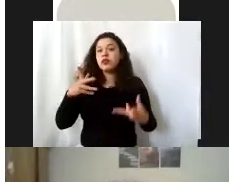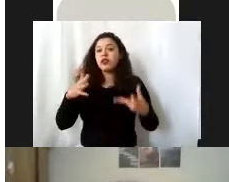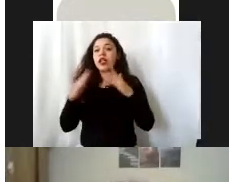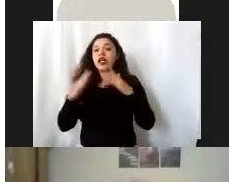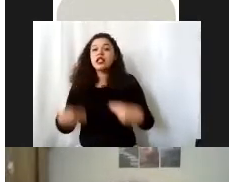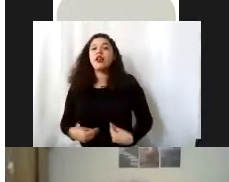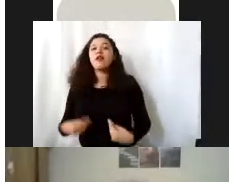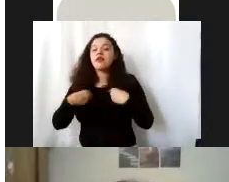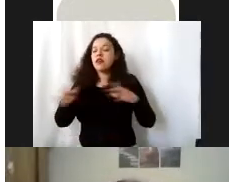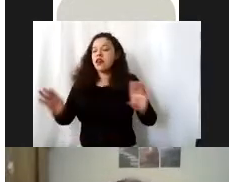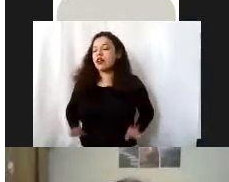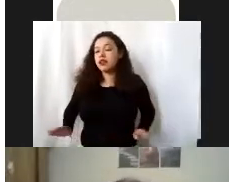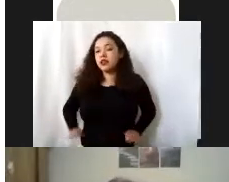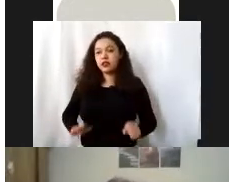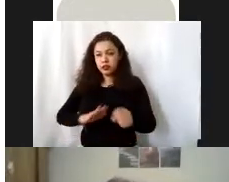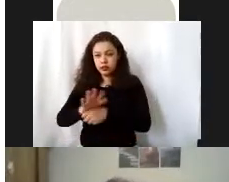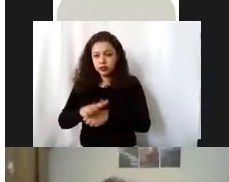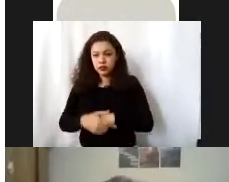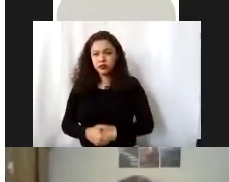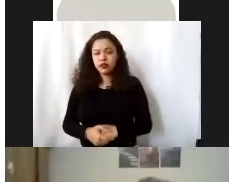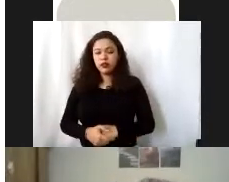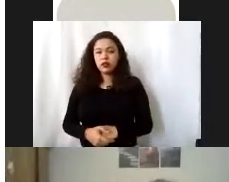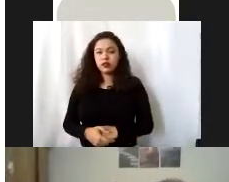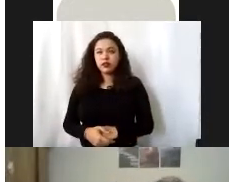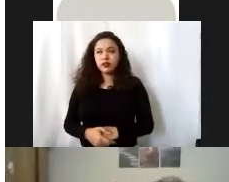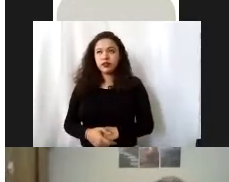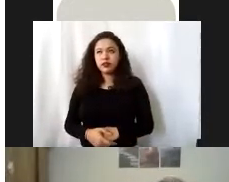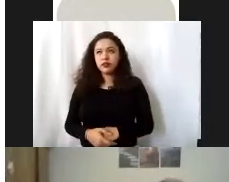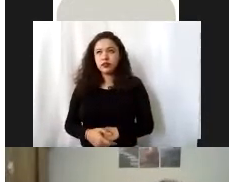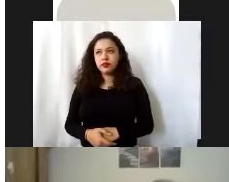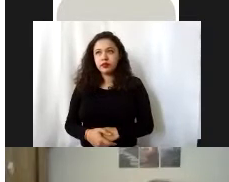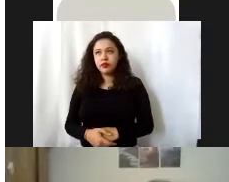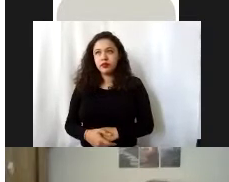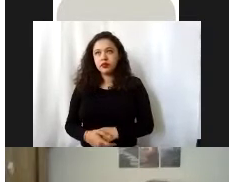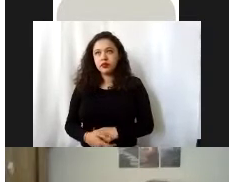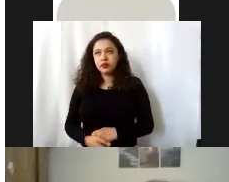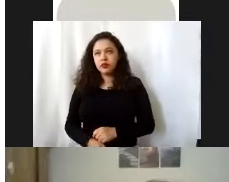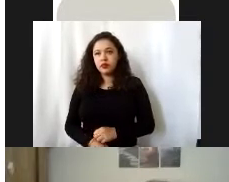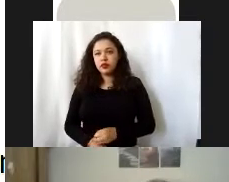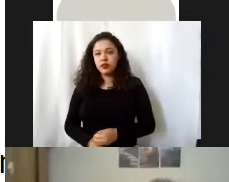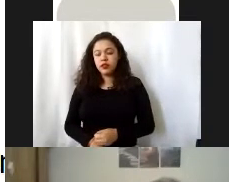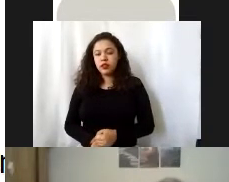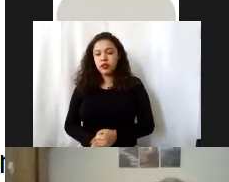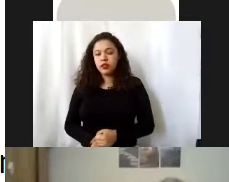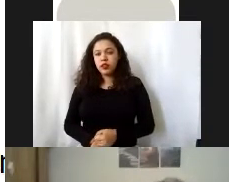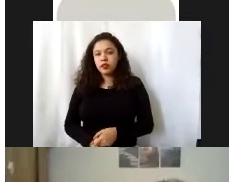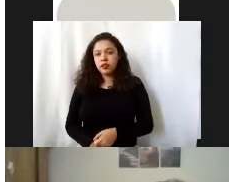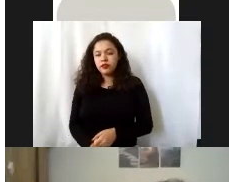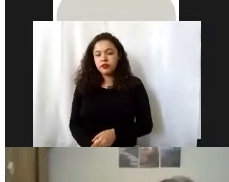de salud? Y para eso ya vemos que ya hay una